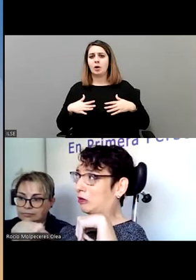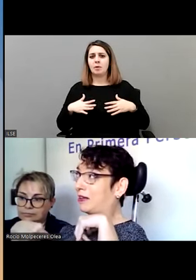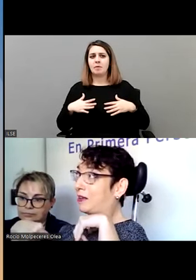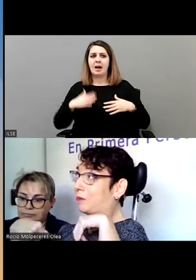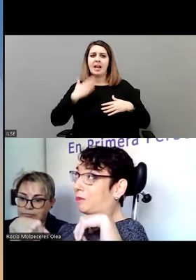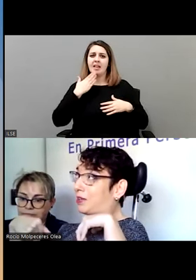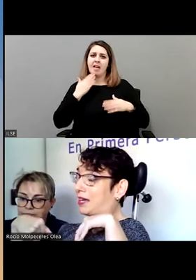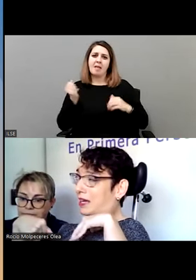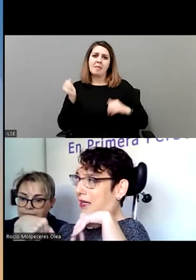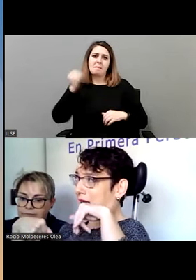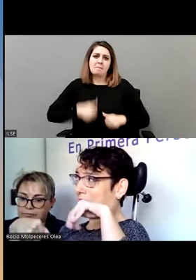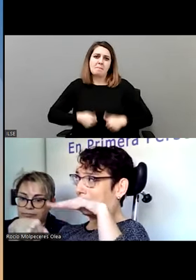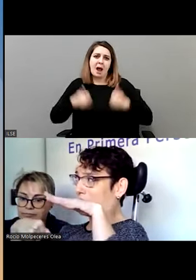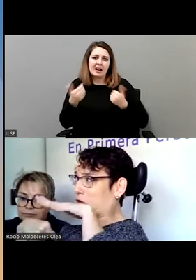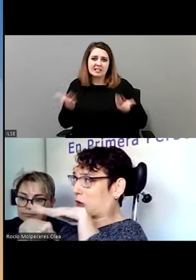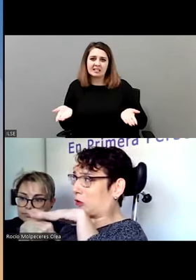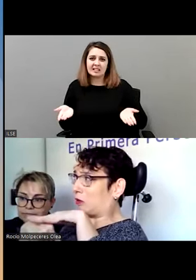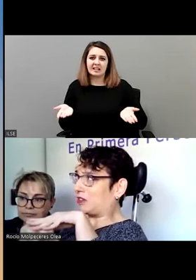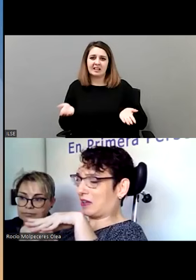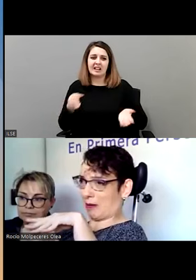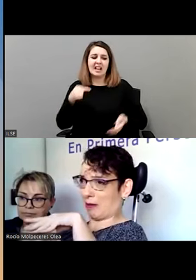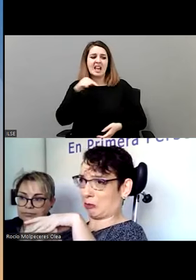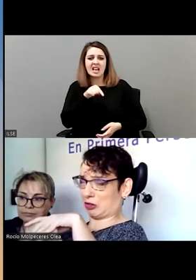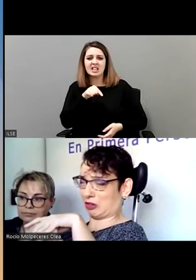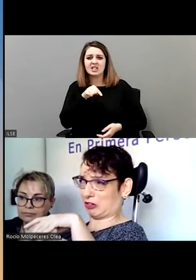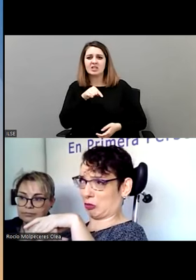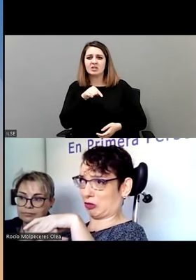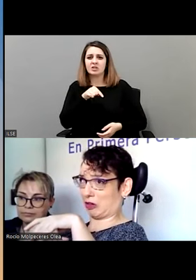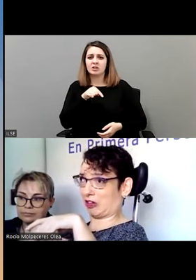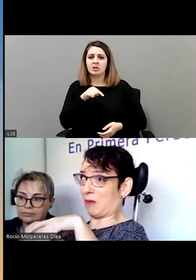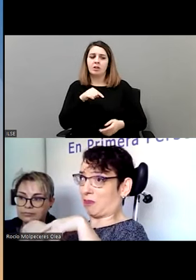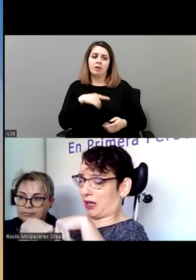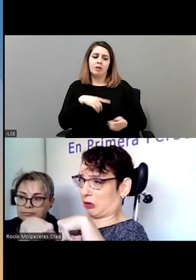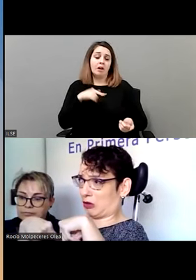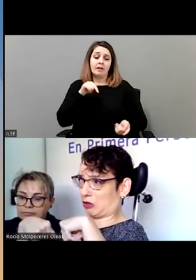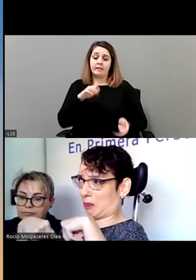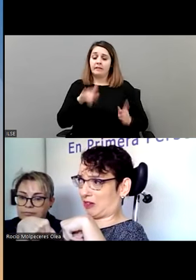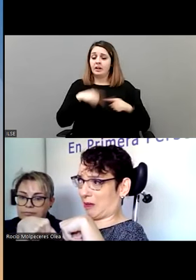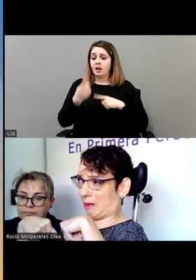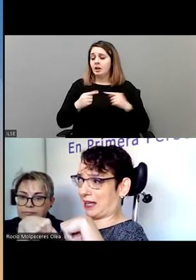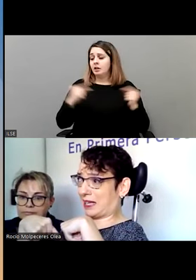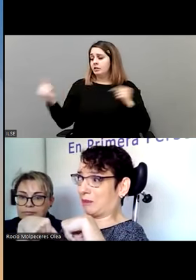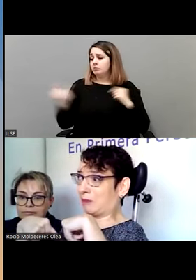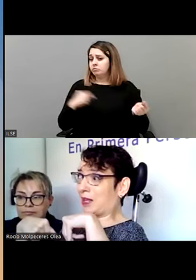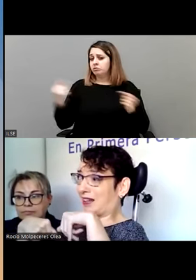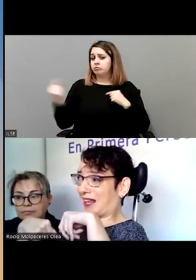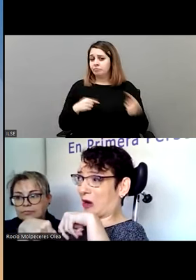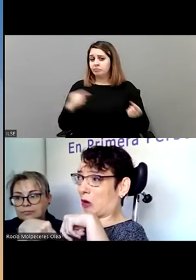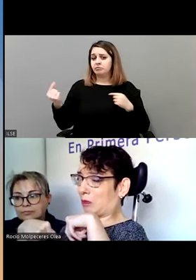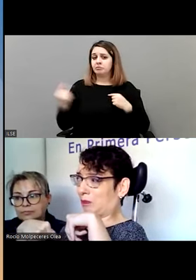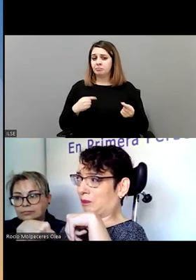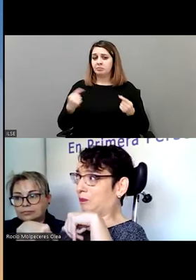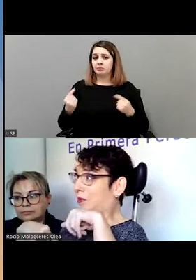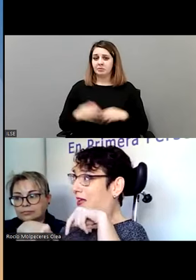mayor? Y esto llevaba muchas discusiones. Entonces yo pensaba, vale,